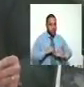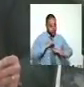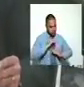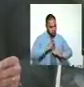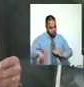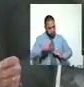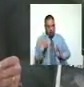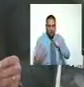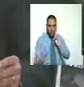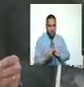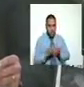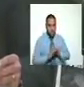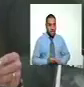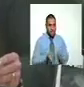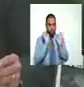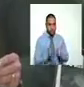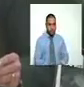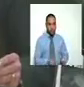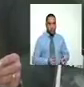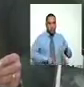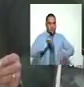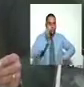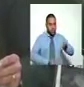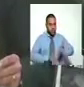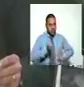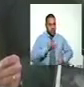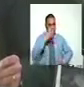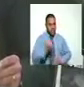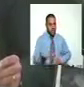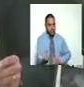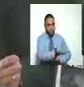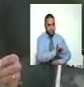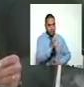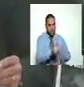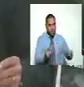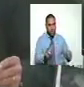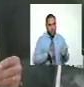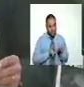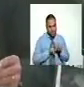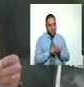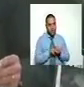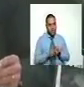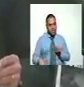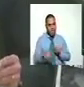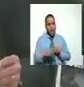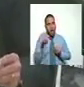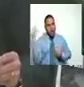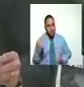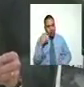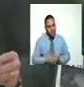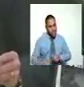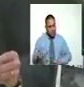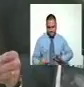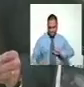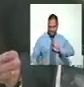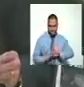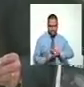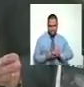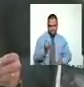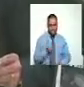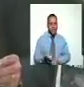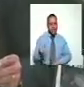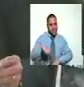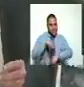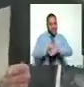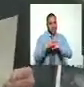mínimos esenciales para la verdadera paz, justicia, verdad, reparación de las víctimas y garantía de no repetición. Deben contemplar